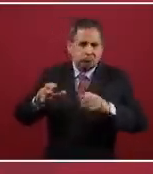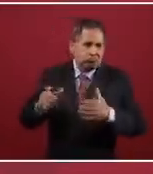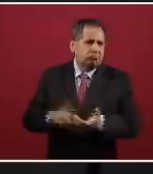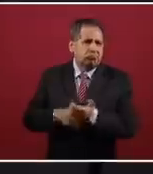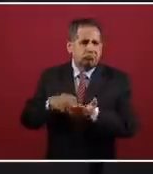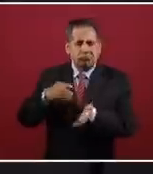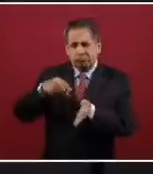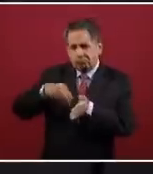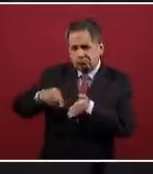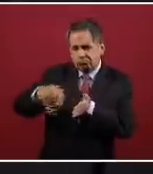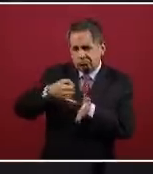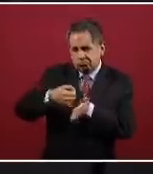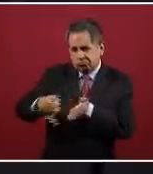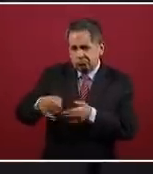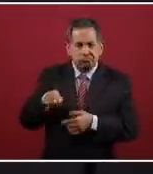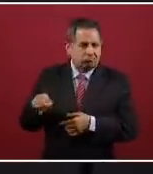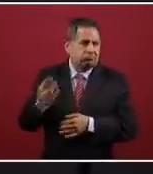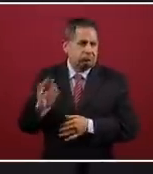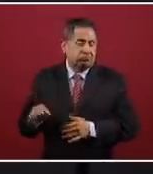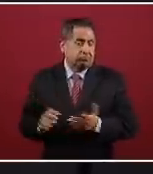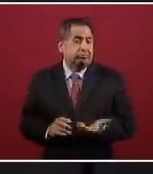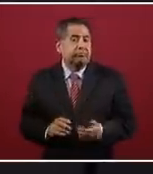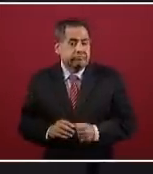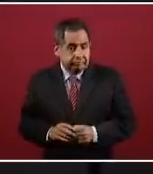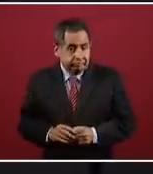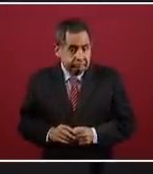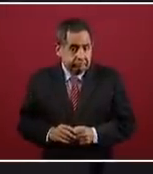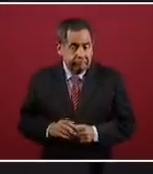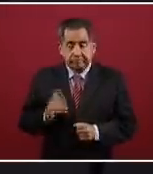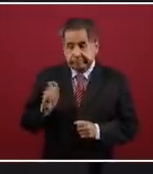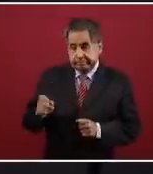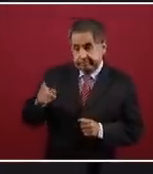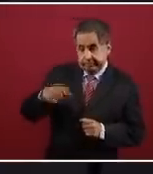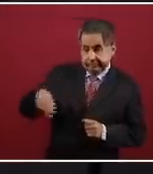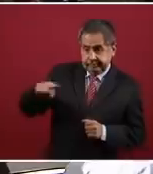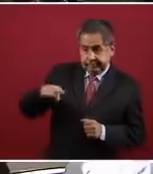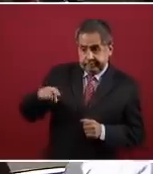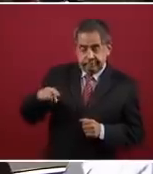agricultura. Tan es así que